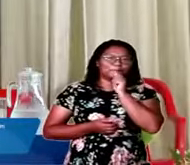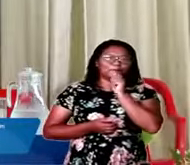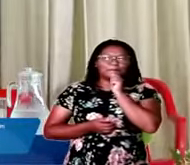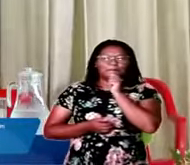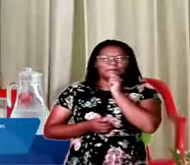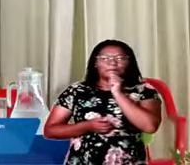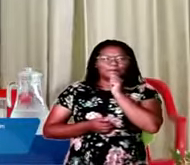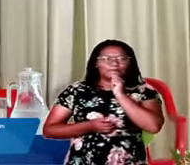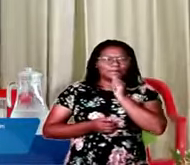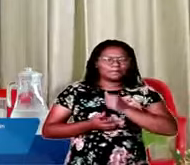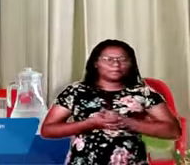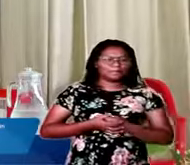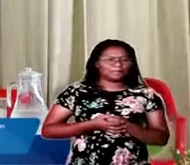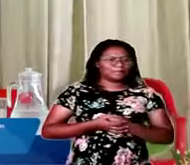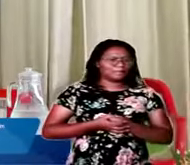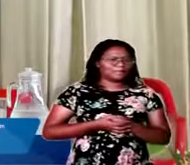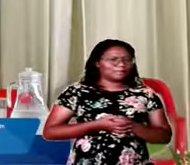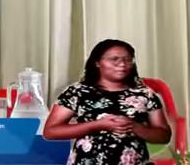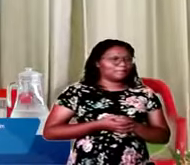Y la mayoría,